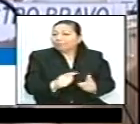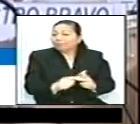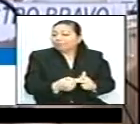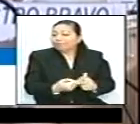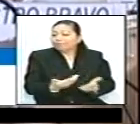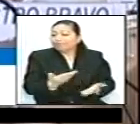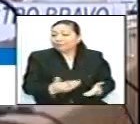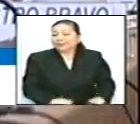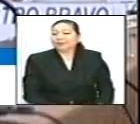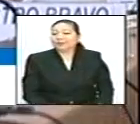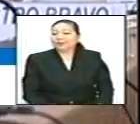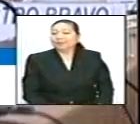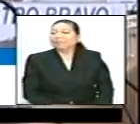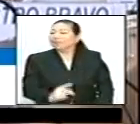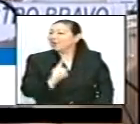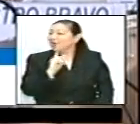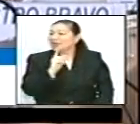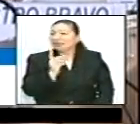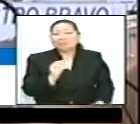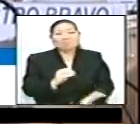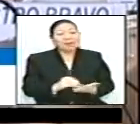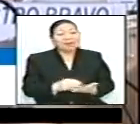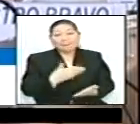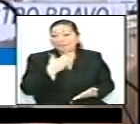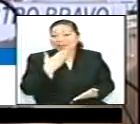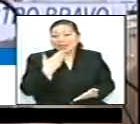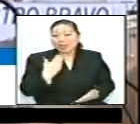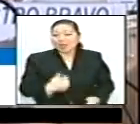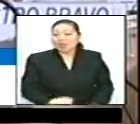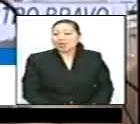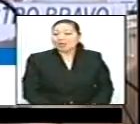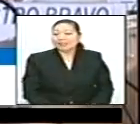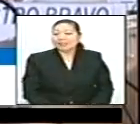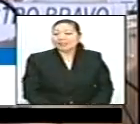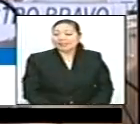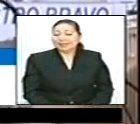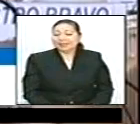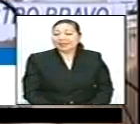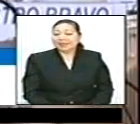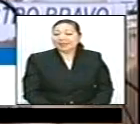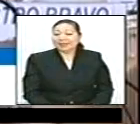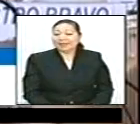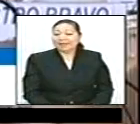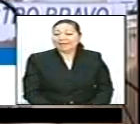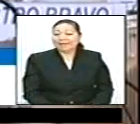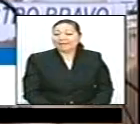pues no es lo más aconsejable. Entonces,